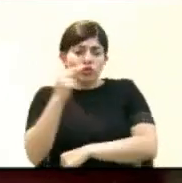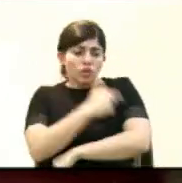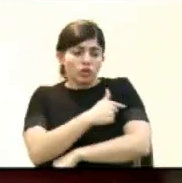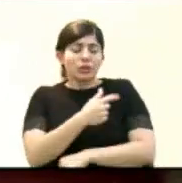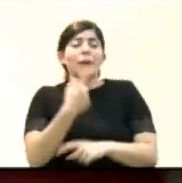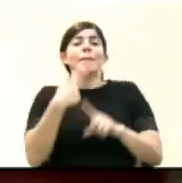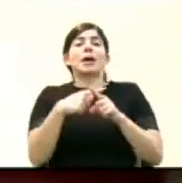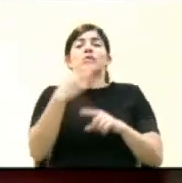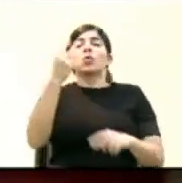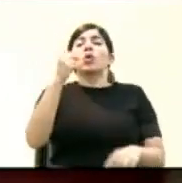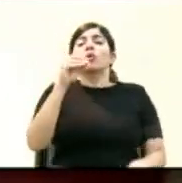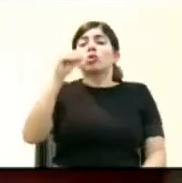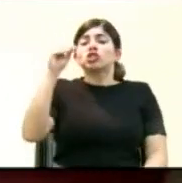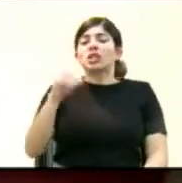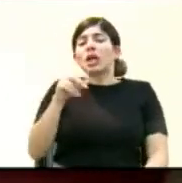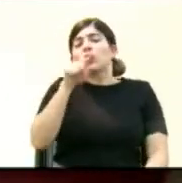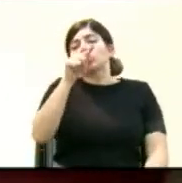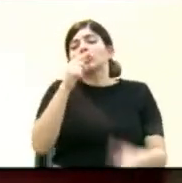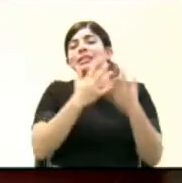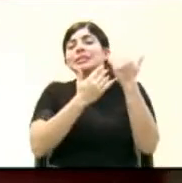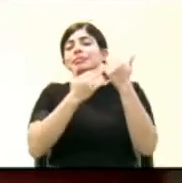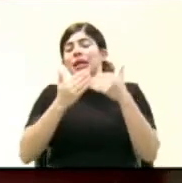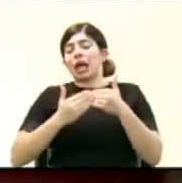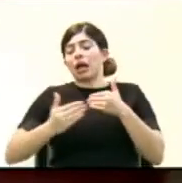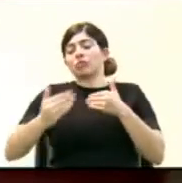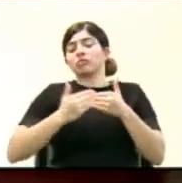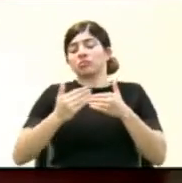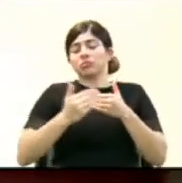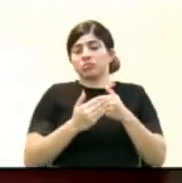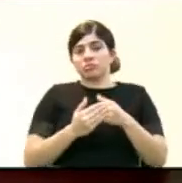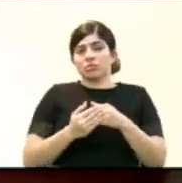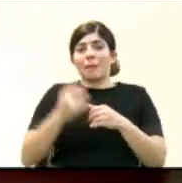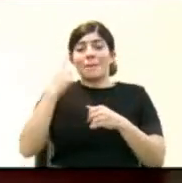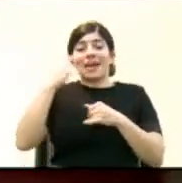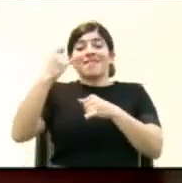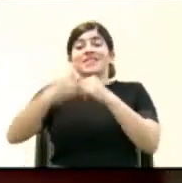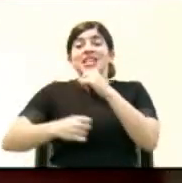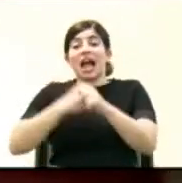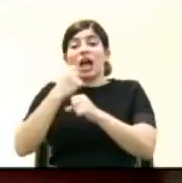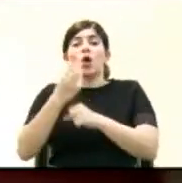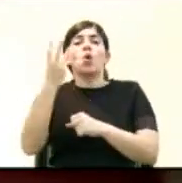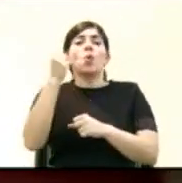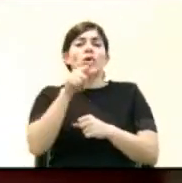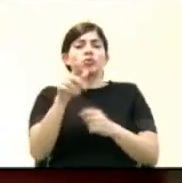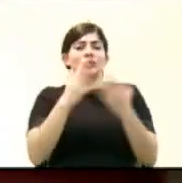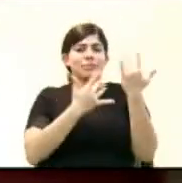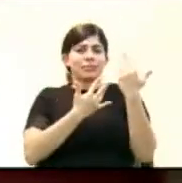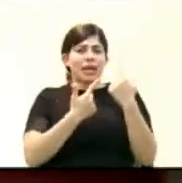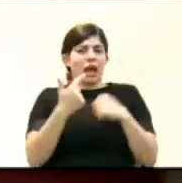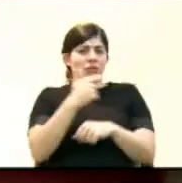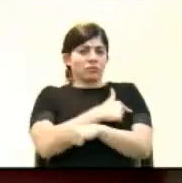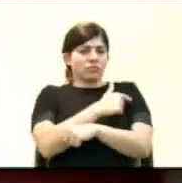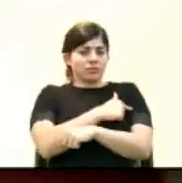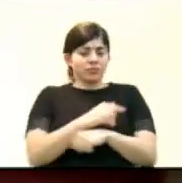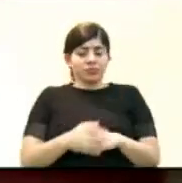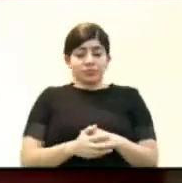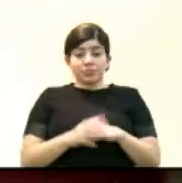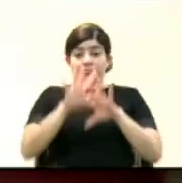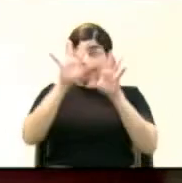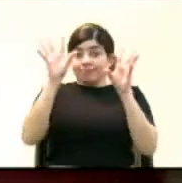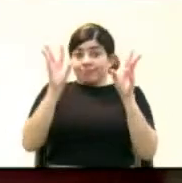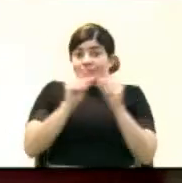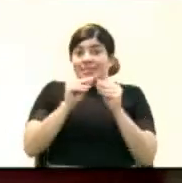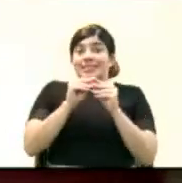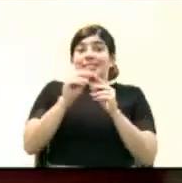que ustedes esperan tener cubierto en ese ámbito para fin de año. En ese entorno, don